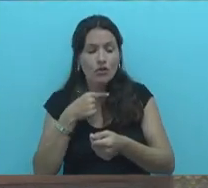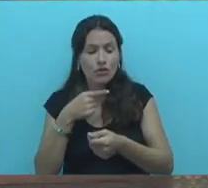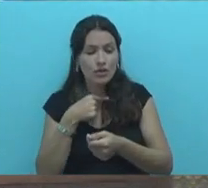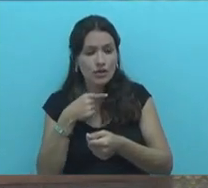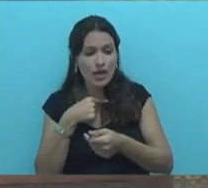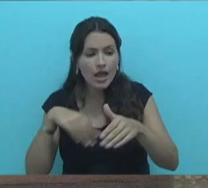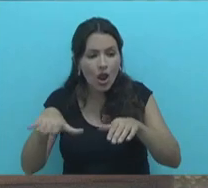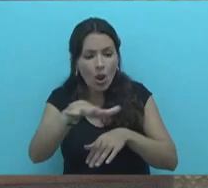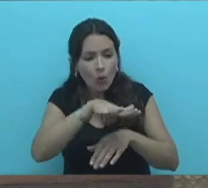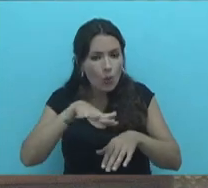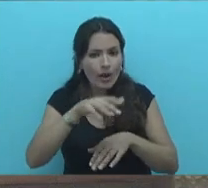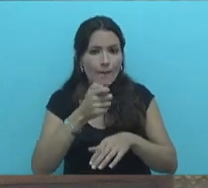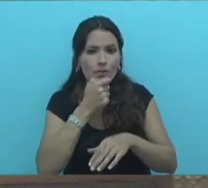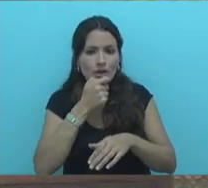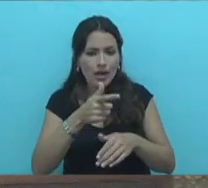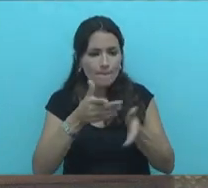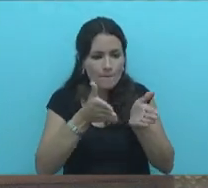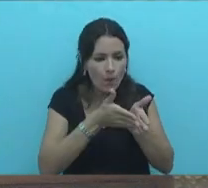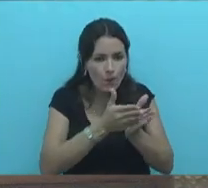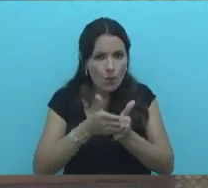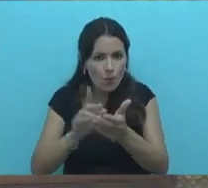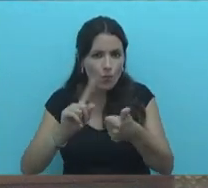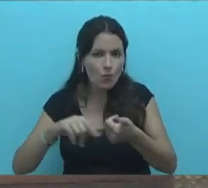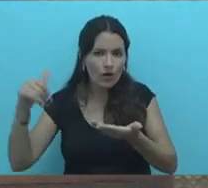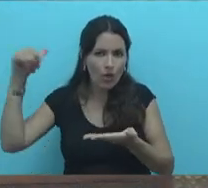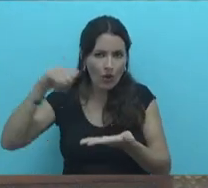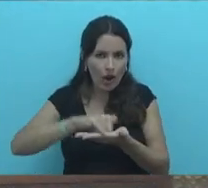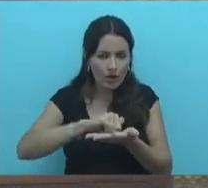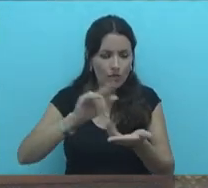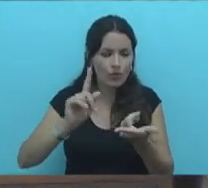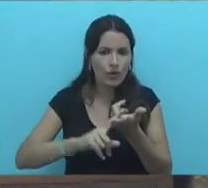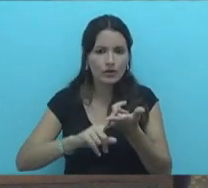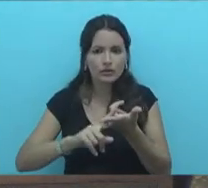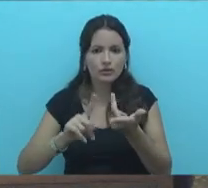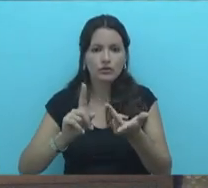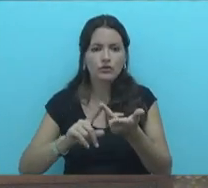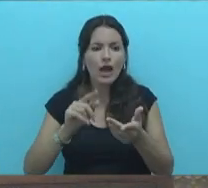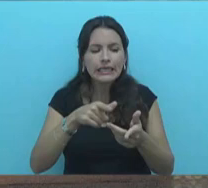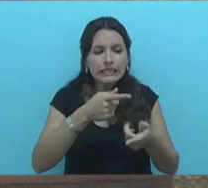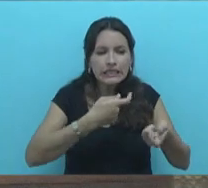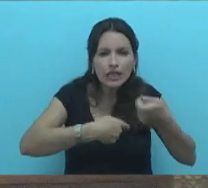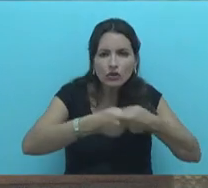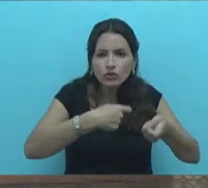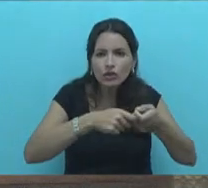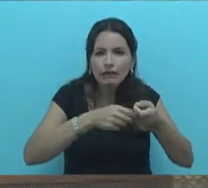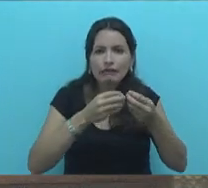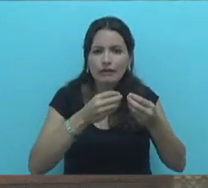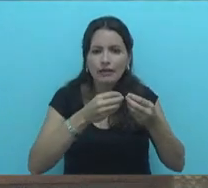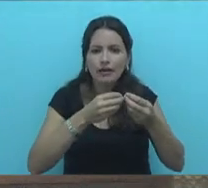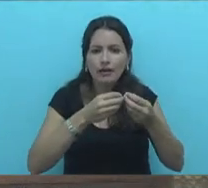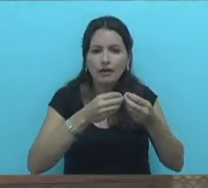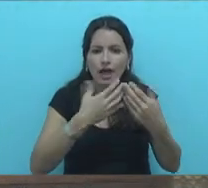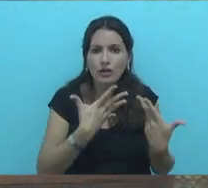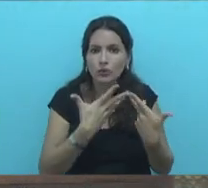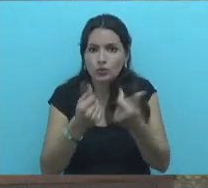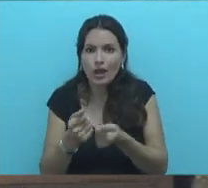claves como puertos, aeropuertos, para hacer negocios a favor